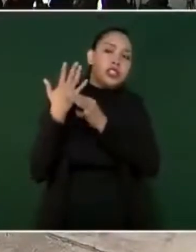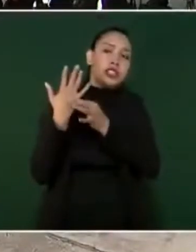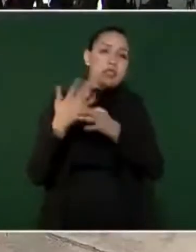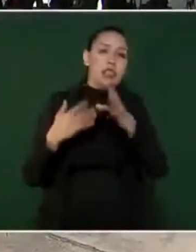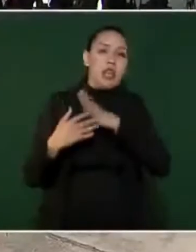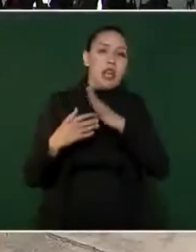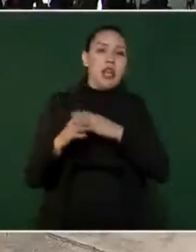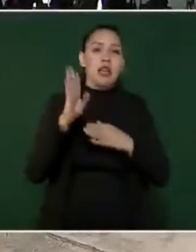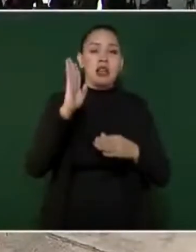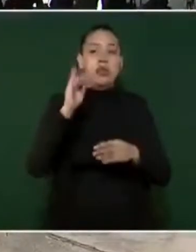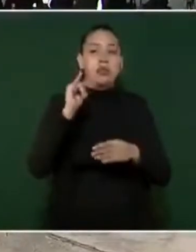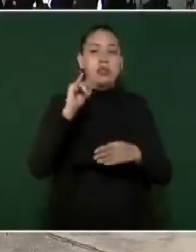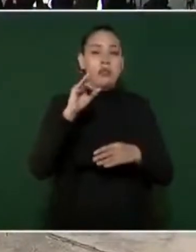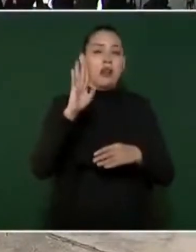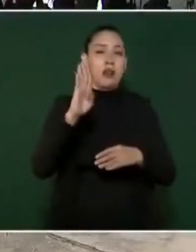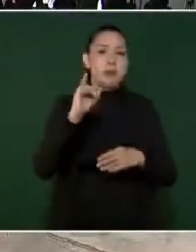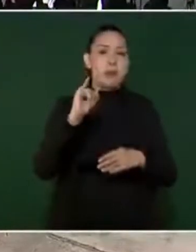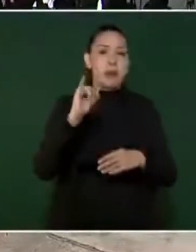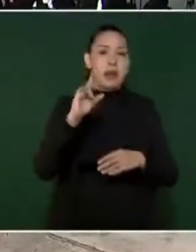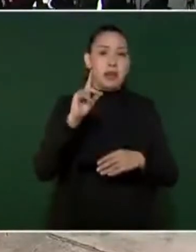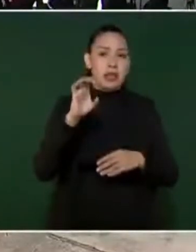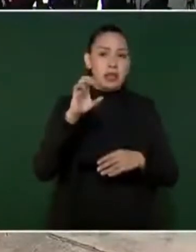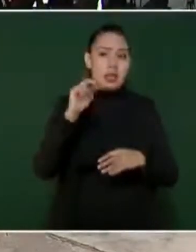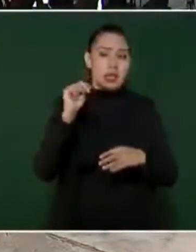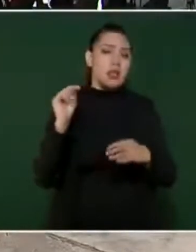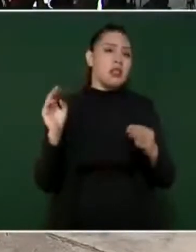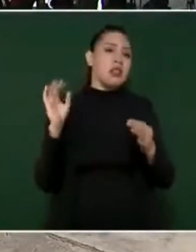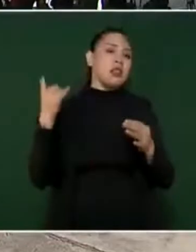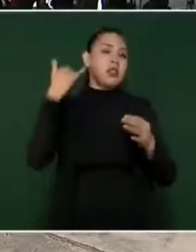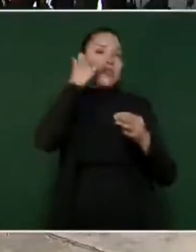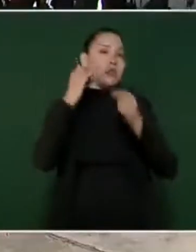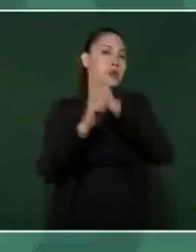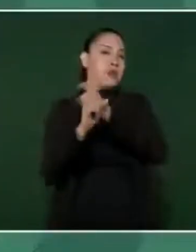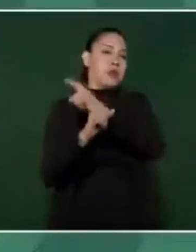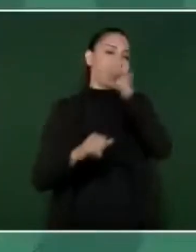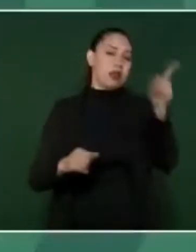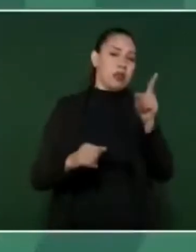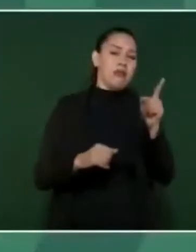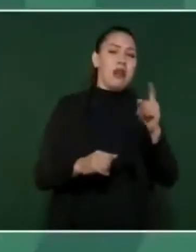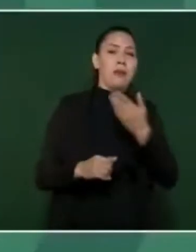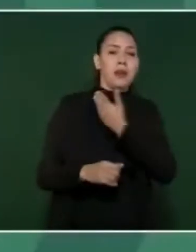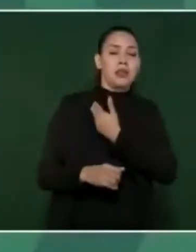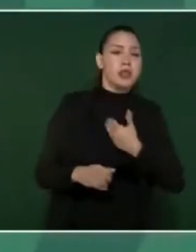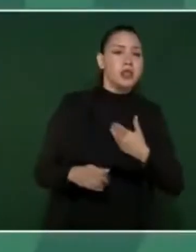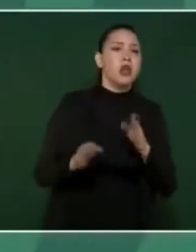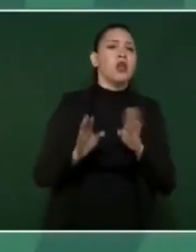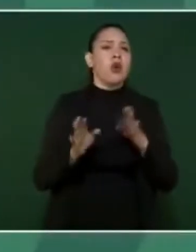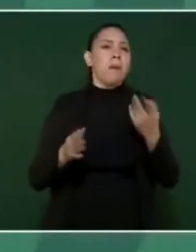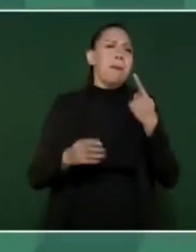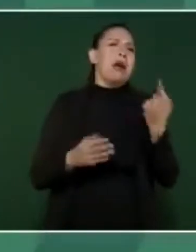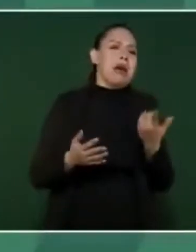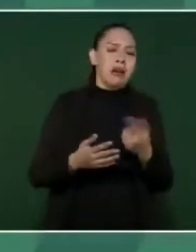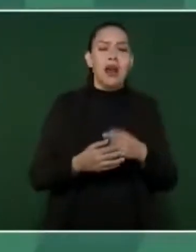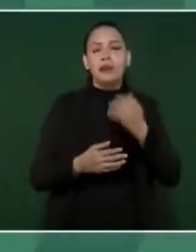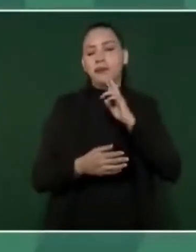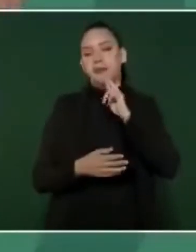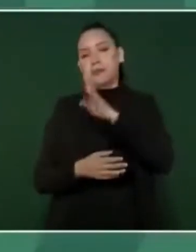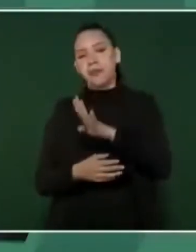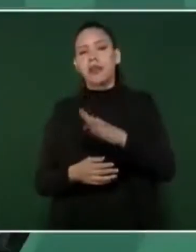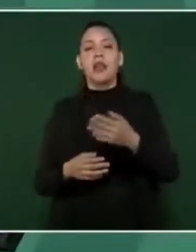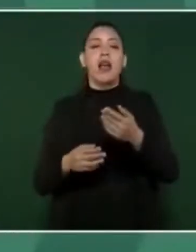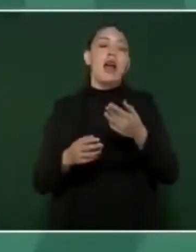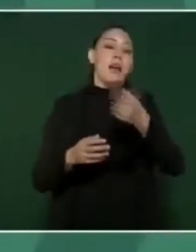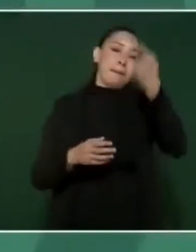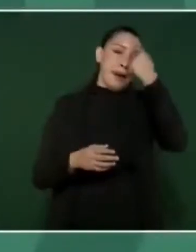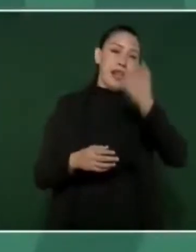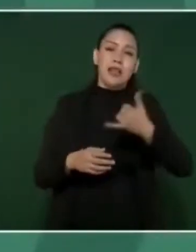visas? No, la llamada fue para los tres temas. Decir, bueno, la relación va muy bien, acaban de hacer el diálogo sobre seguridad, me pareció muy bien, ya me comentó el